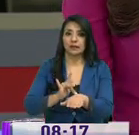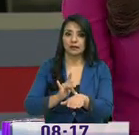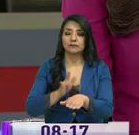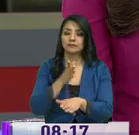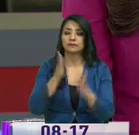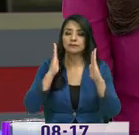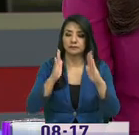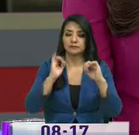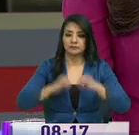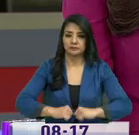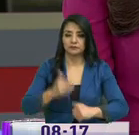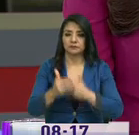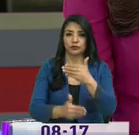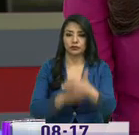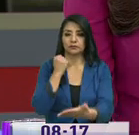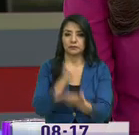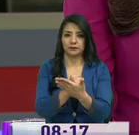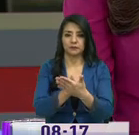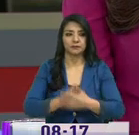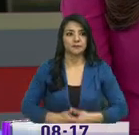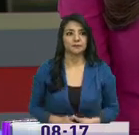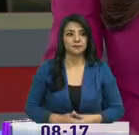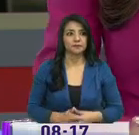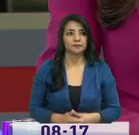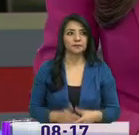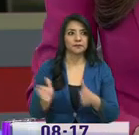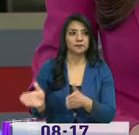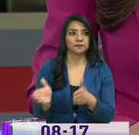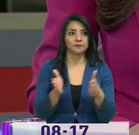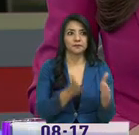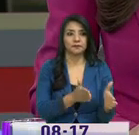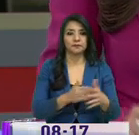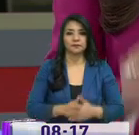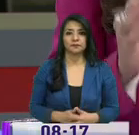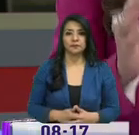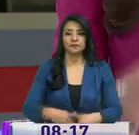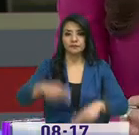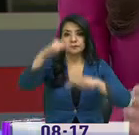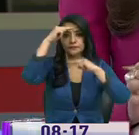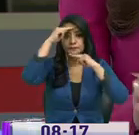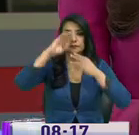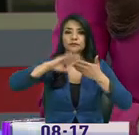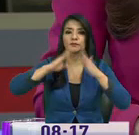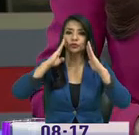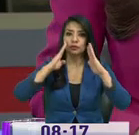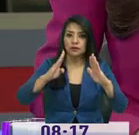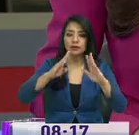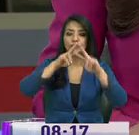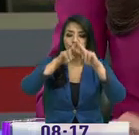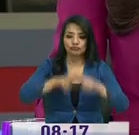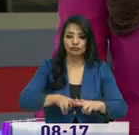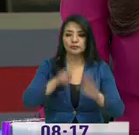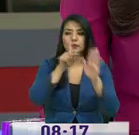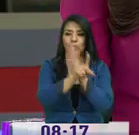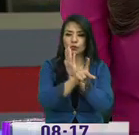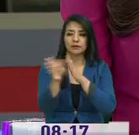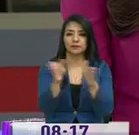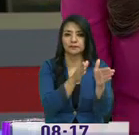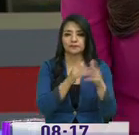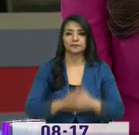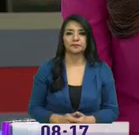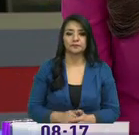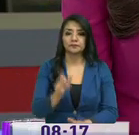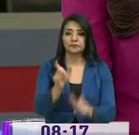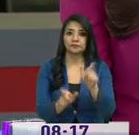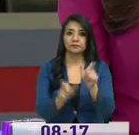ser atendido en el proceso de matriculación vehicular. Ahora vamos con las noticias de la comunidad, a revisar sus denuncias. Les contamos que los moradores del